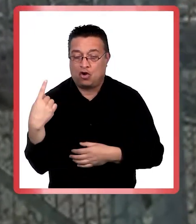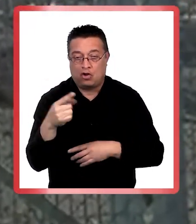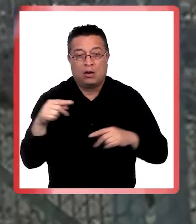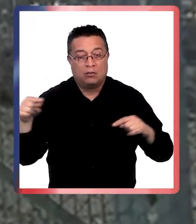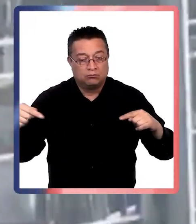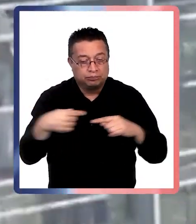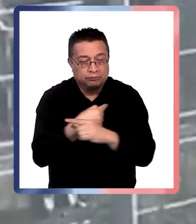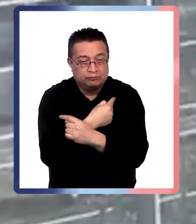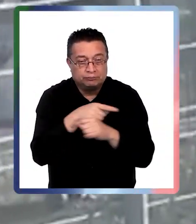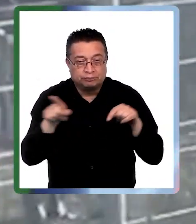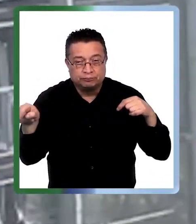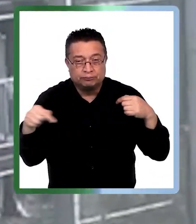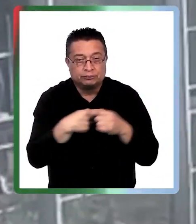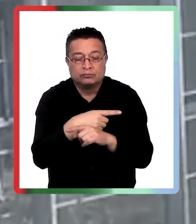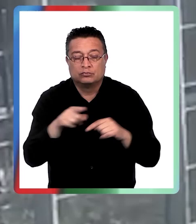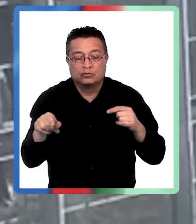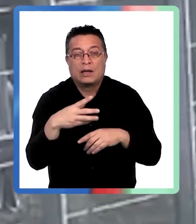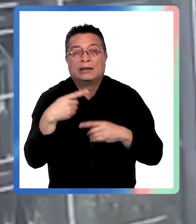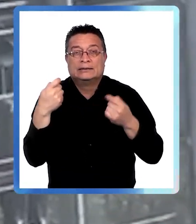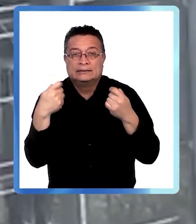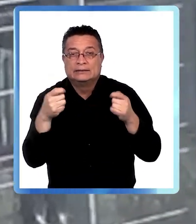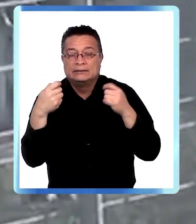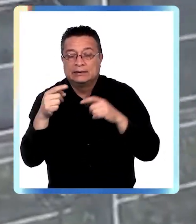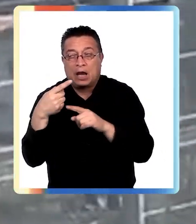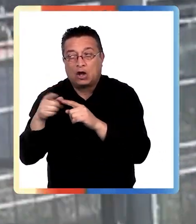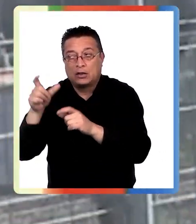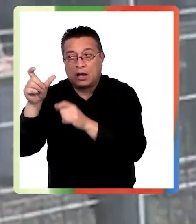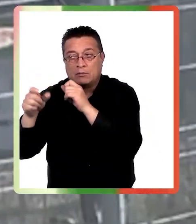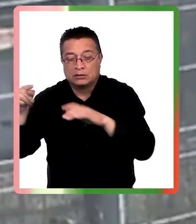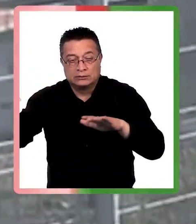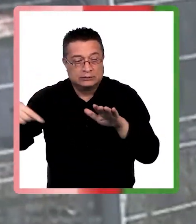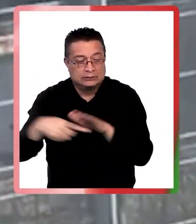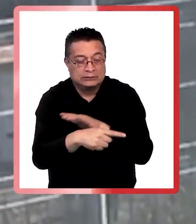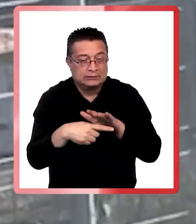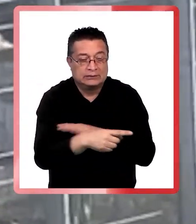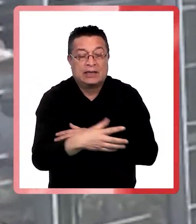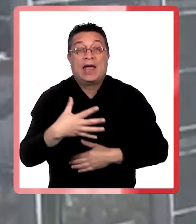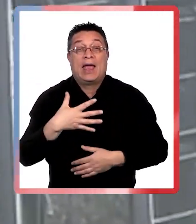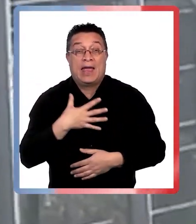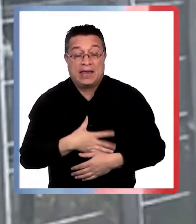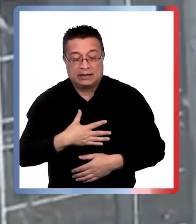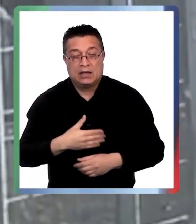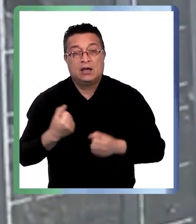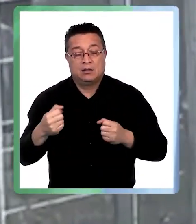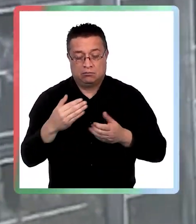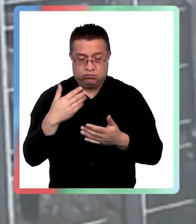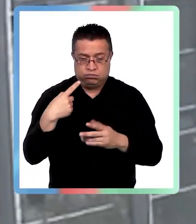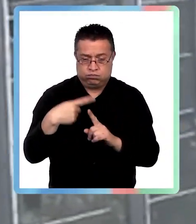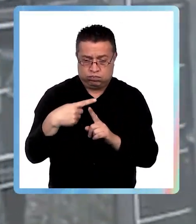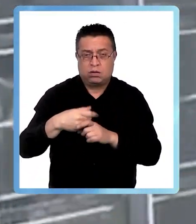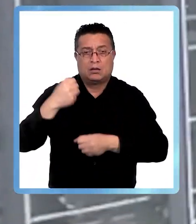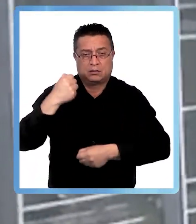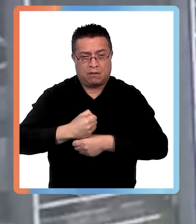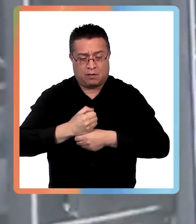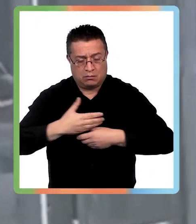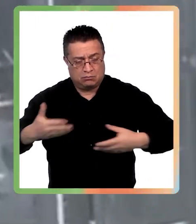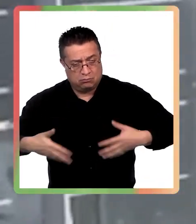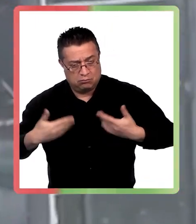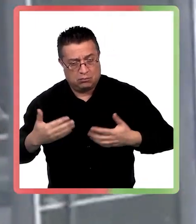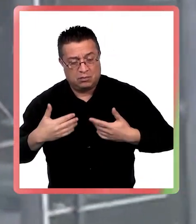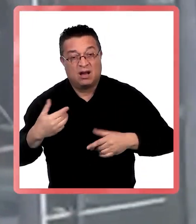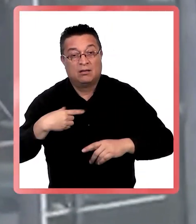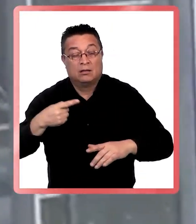donde transitan, junto con el intento de muchos migrantes que vienen con un afán de progresar en su vida familiar,